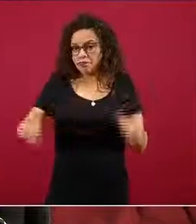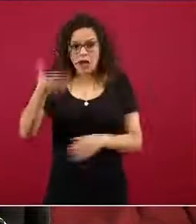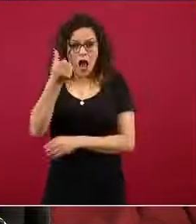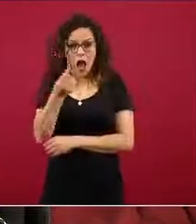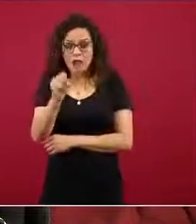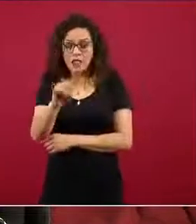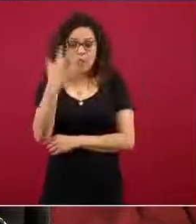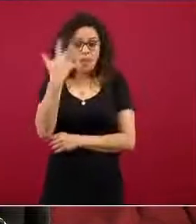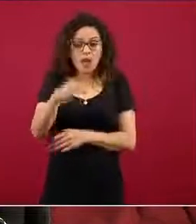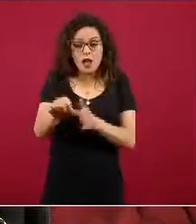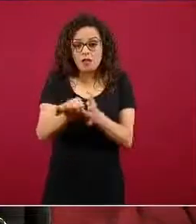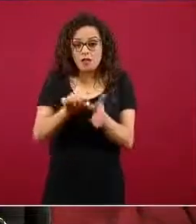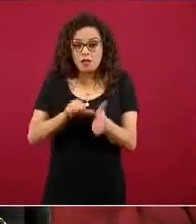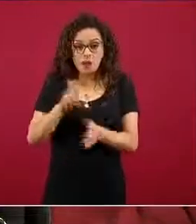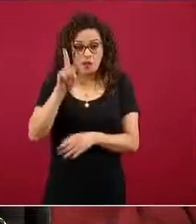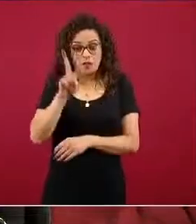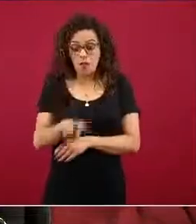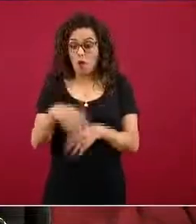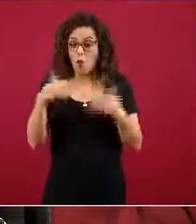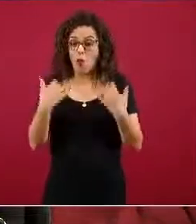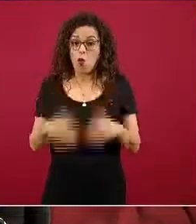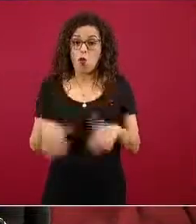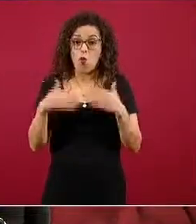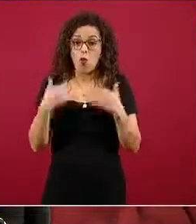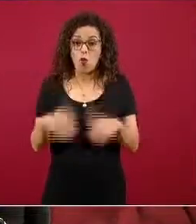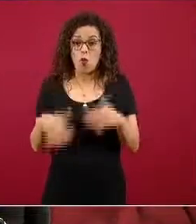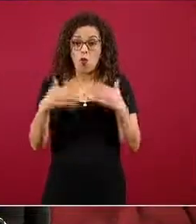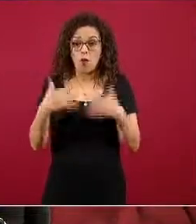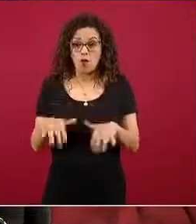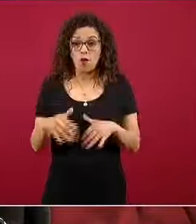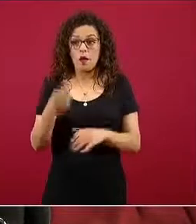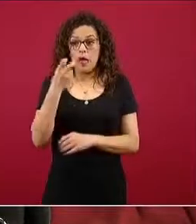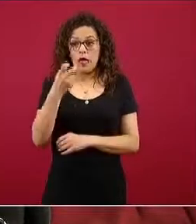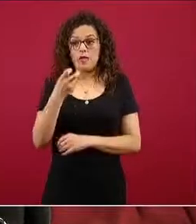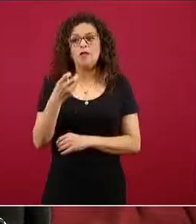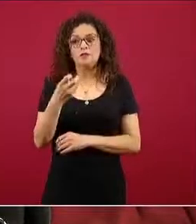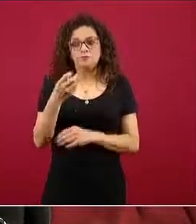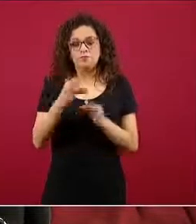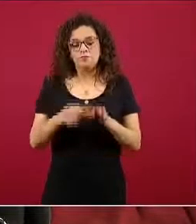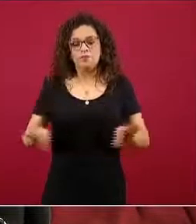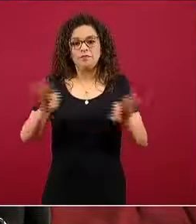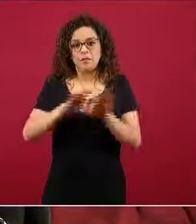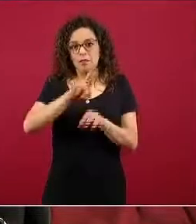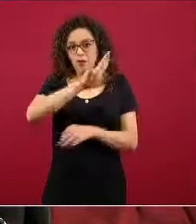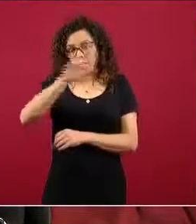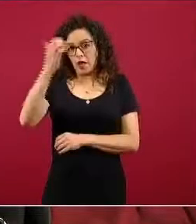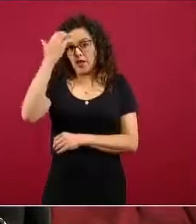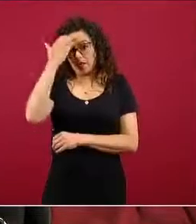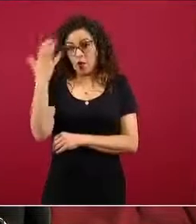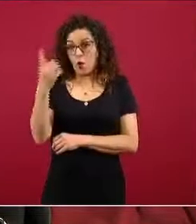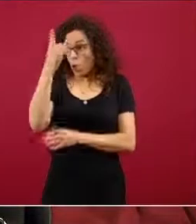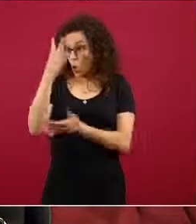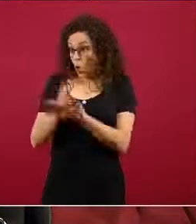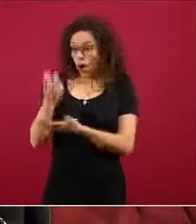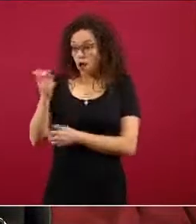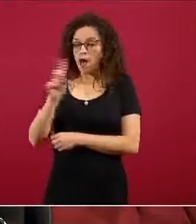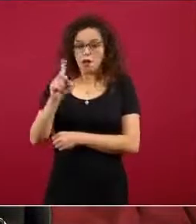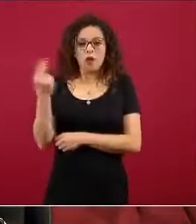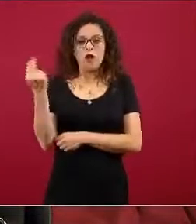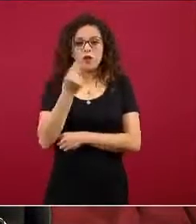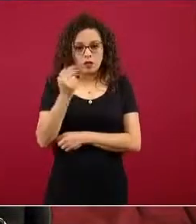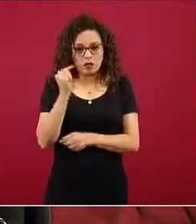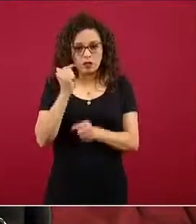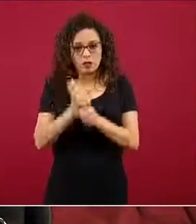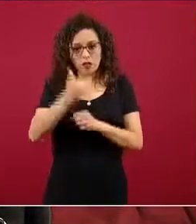de un trabajo intenso, creo que hay que reconocerlo, pero no solamente reconocerlo, sino también identificarlo como